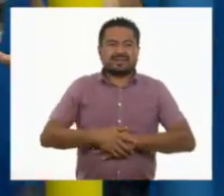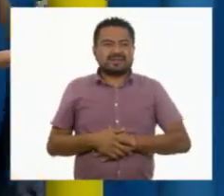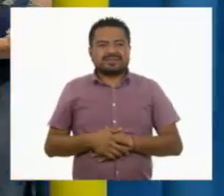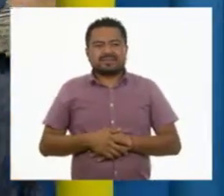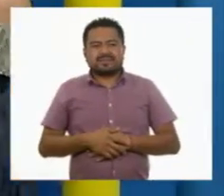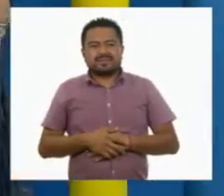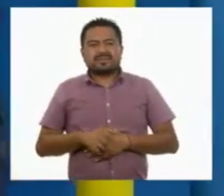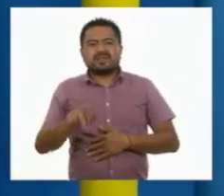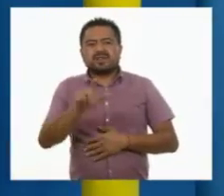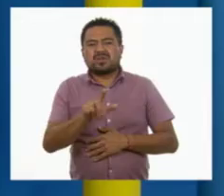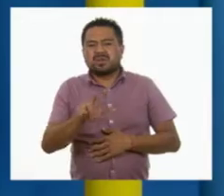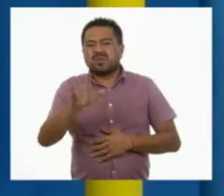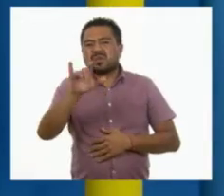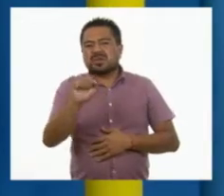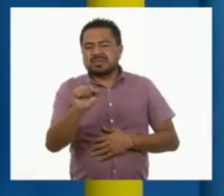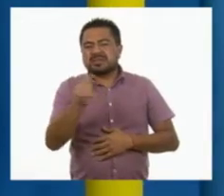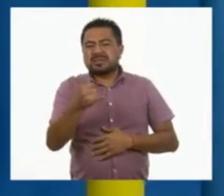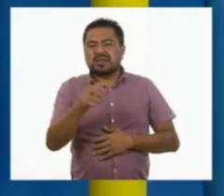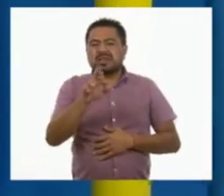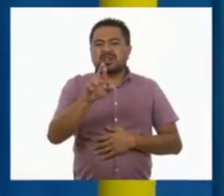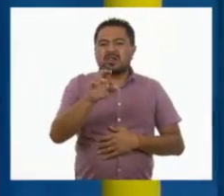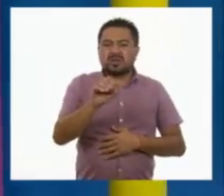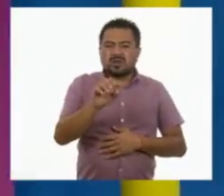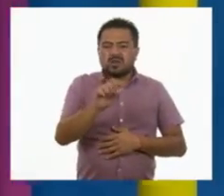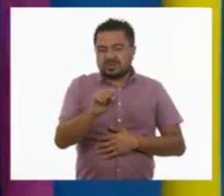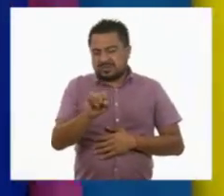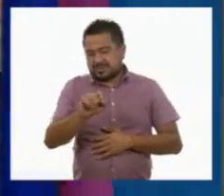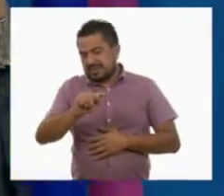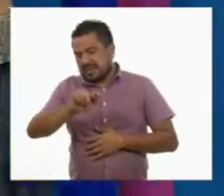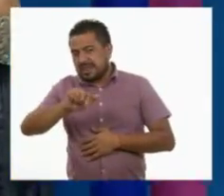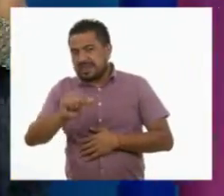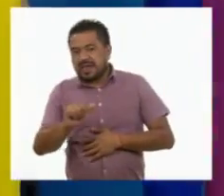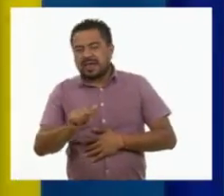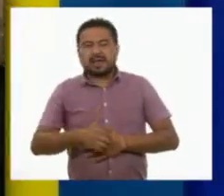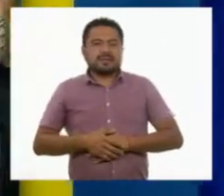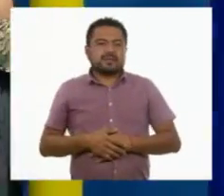¡Tarán! Sí, son Luis y Luis Rosita. Luis y Rosita. Ay.